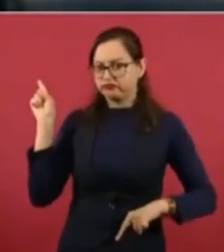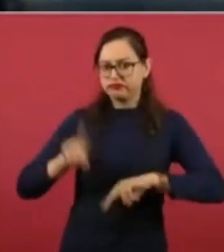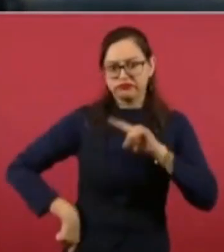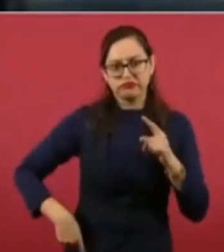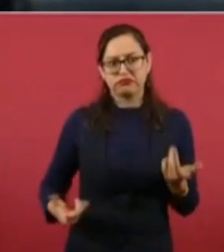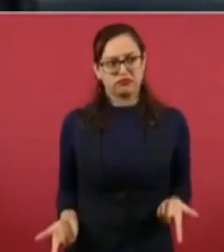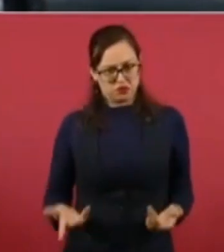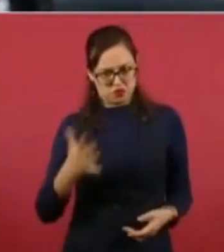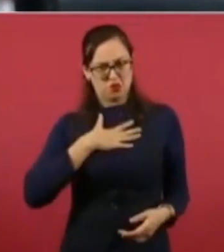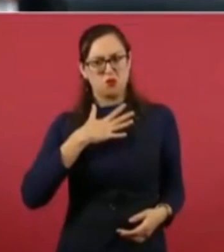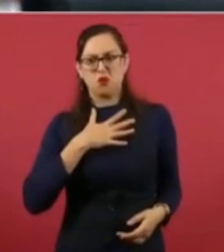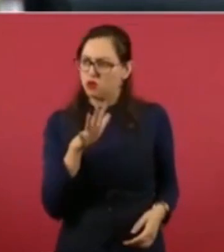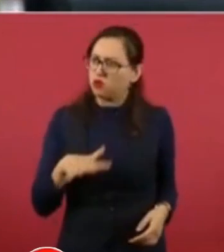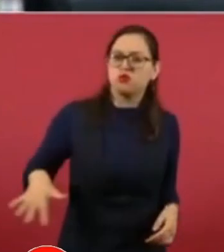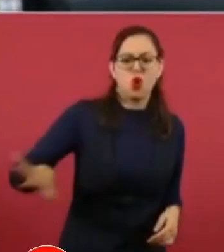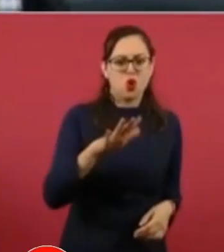porque